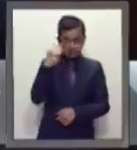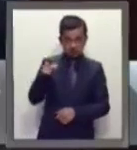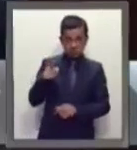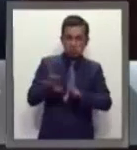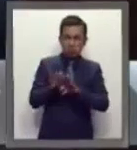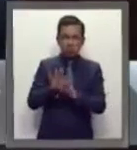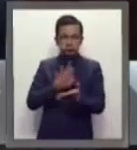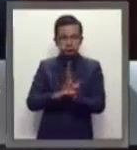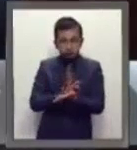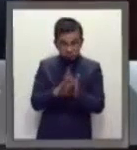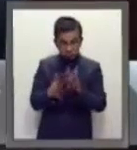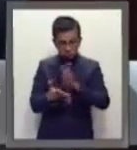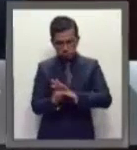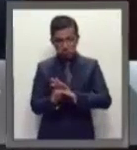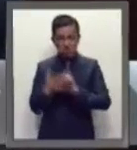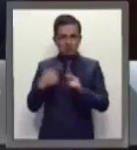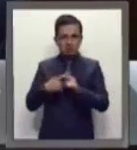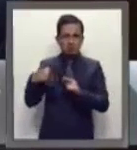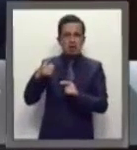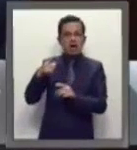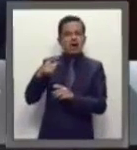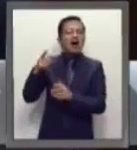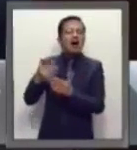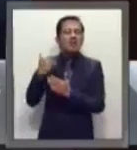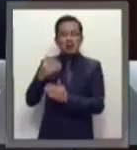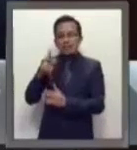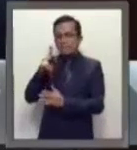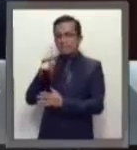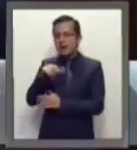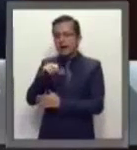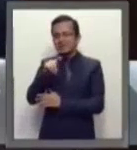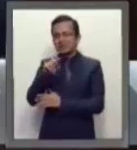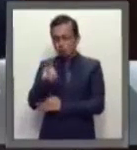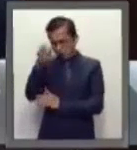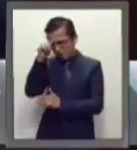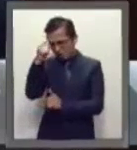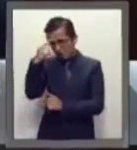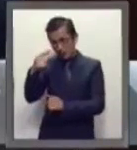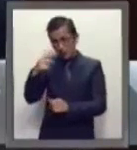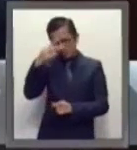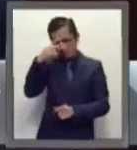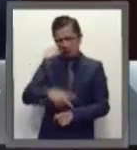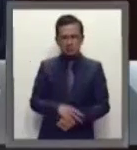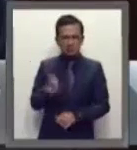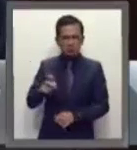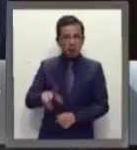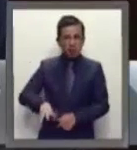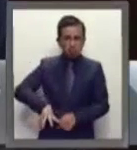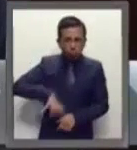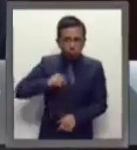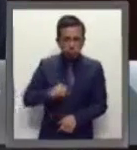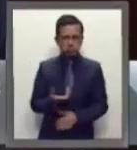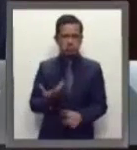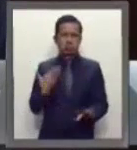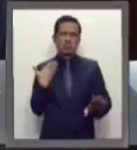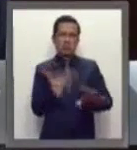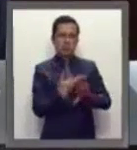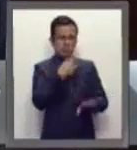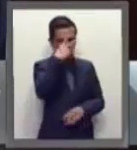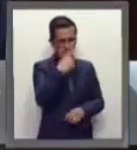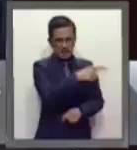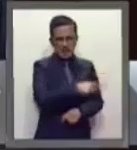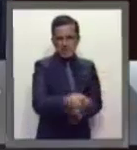complicidades que encarna el pacto contra mexico es un abuso contra los ciudadanos que vulnera las instituciones